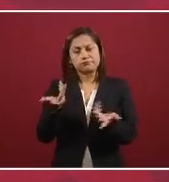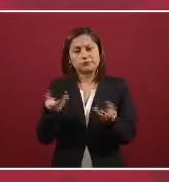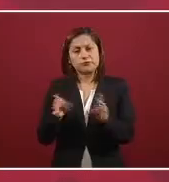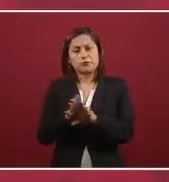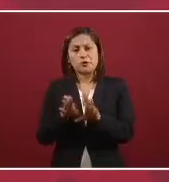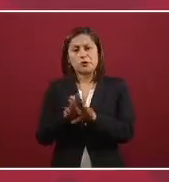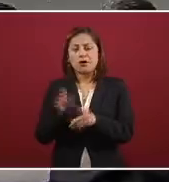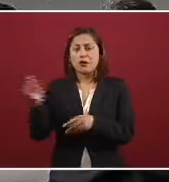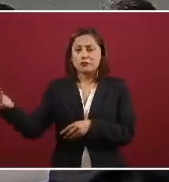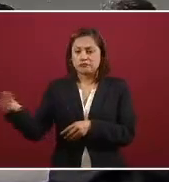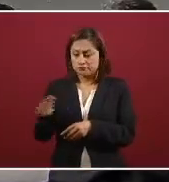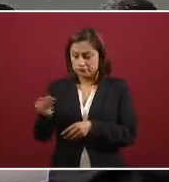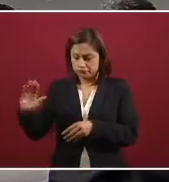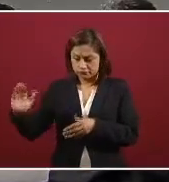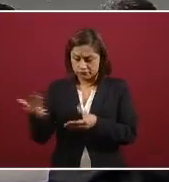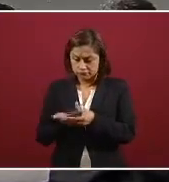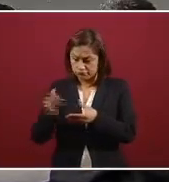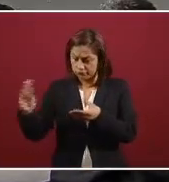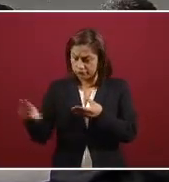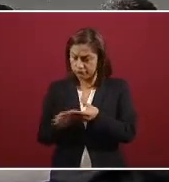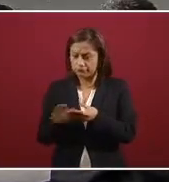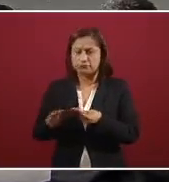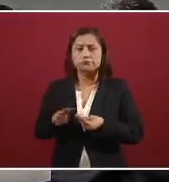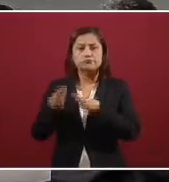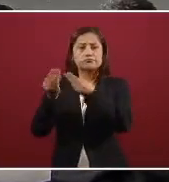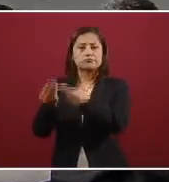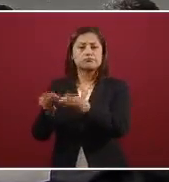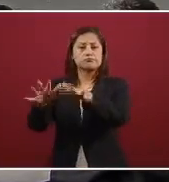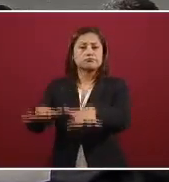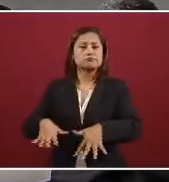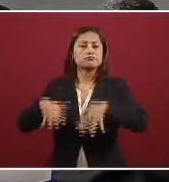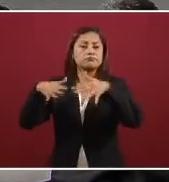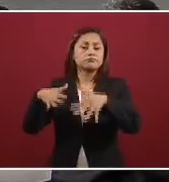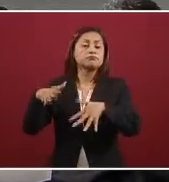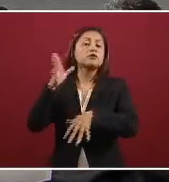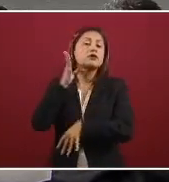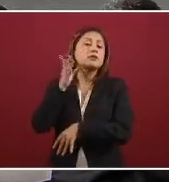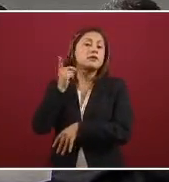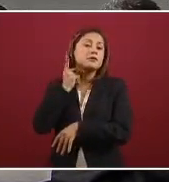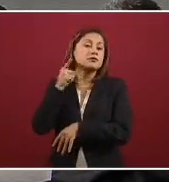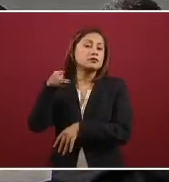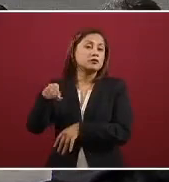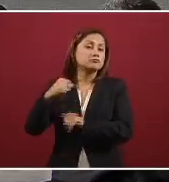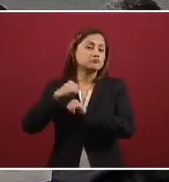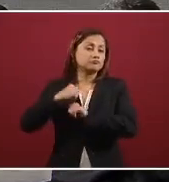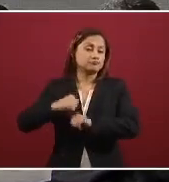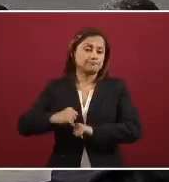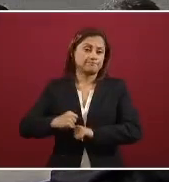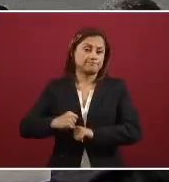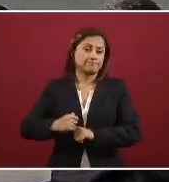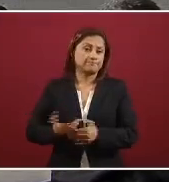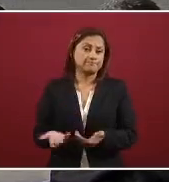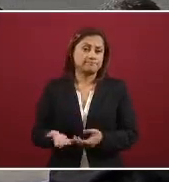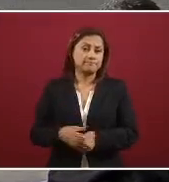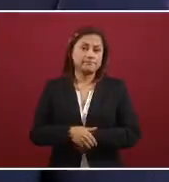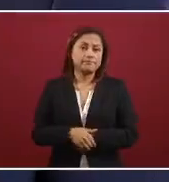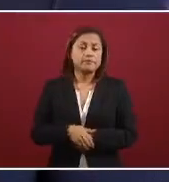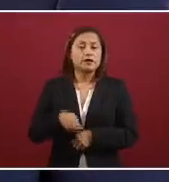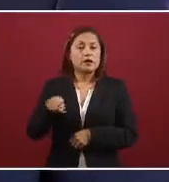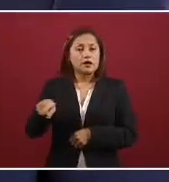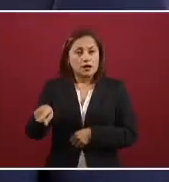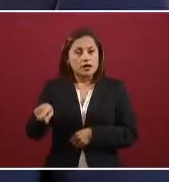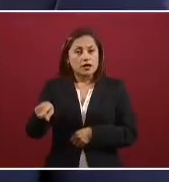Es el Congreso y en el caso del presupuesto la Cámara de Diputados. Es la